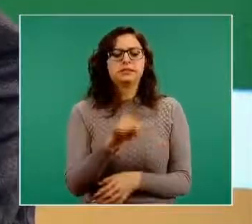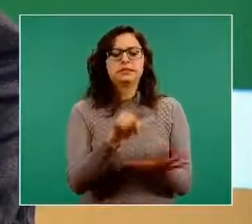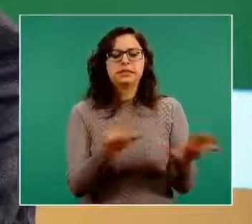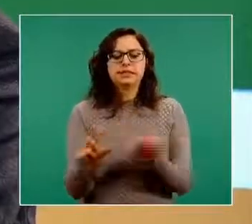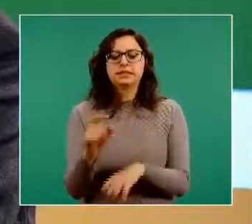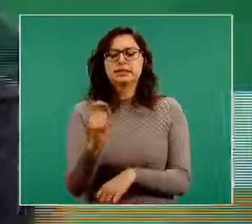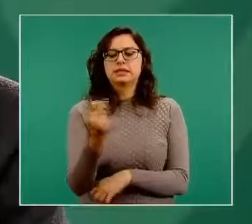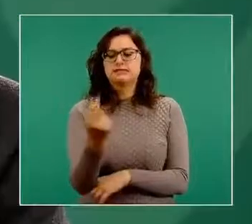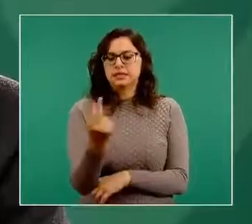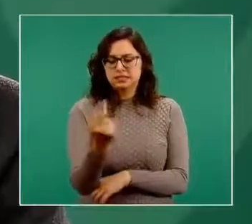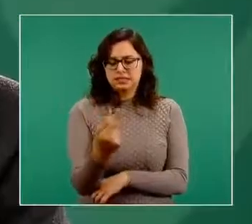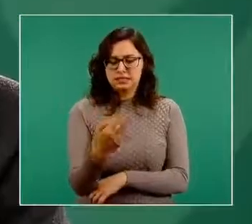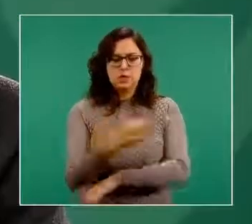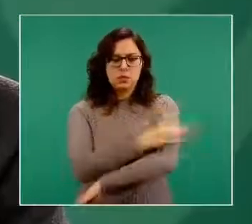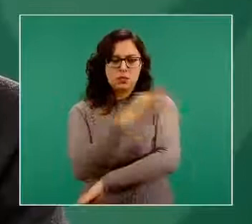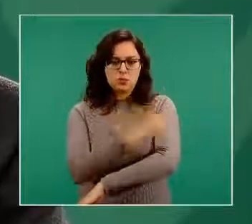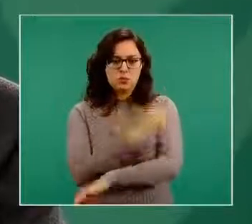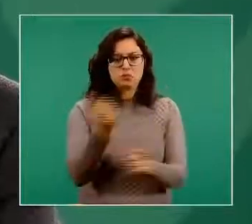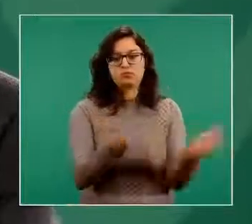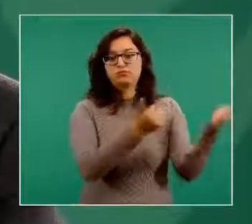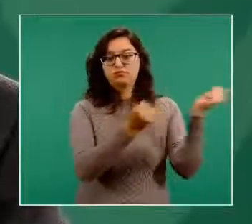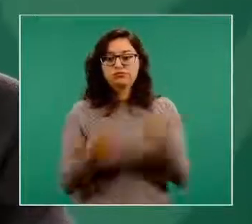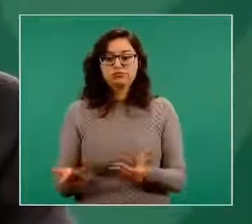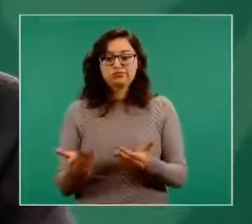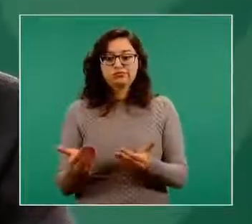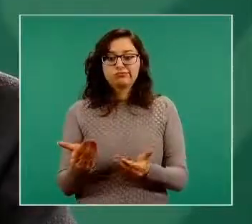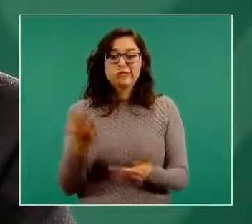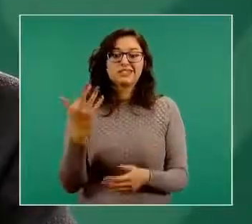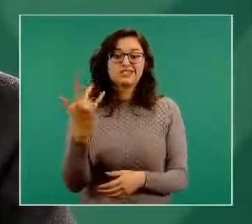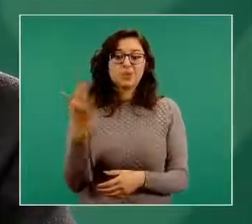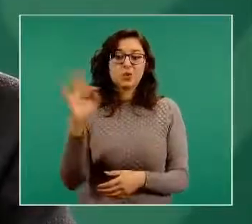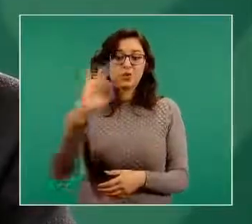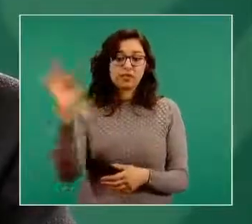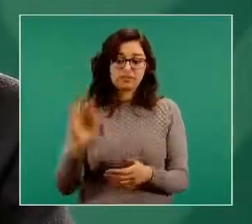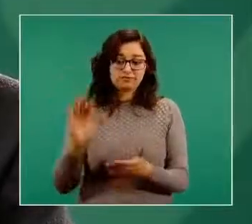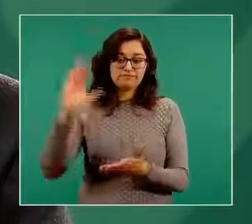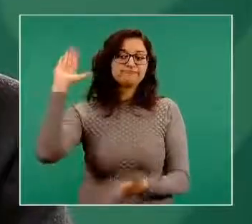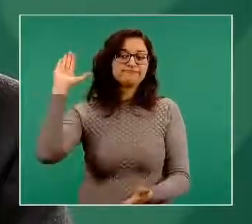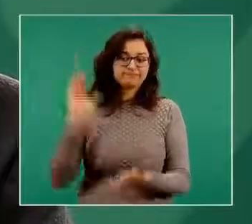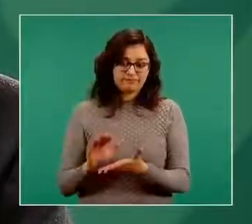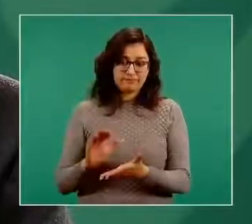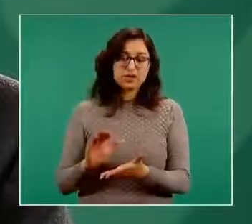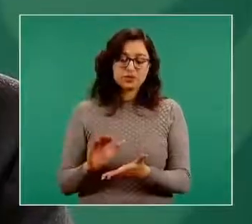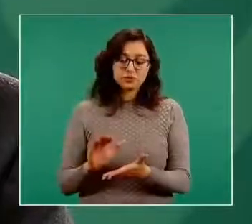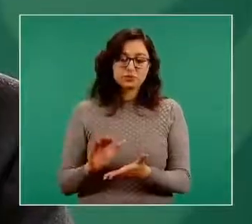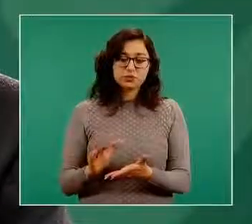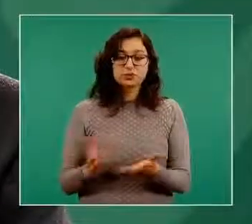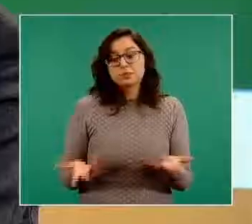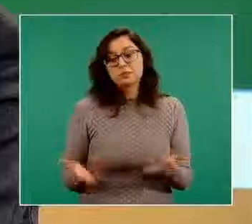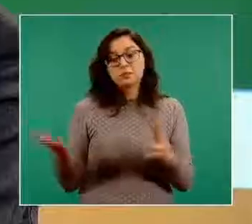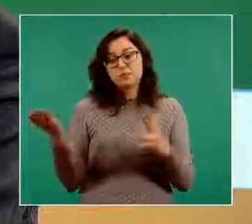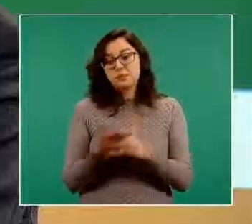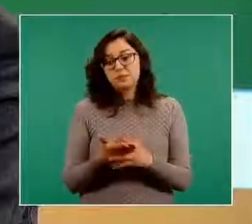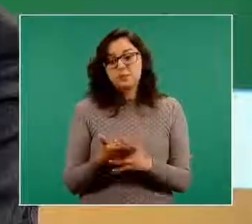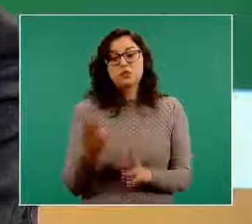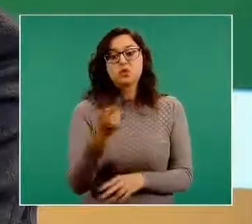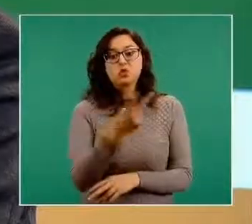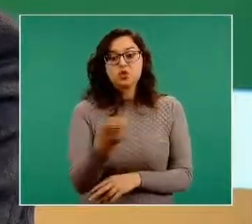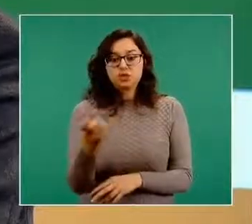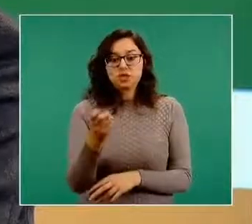439.725 dosis. Ha sido adaptado 50% menos y vamos a tener la mitad,